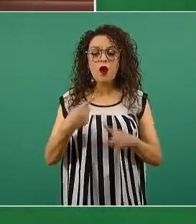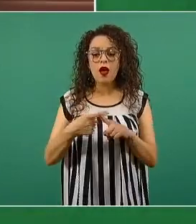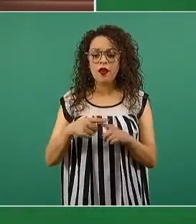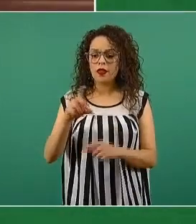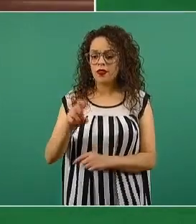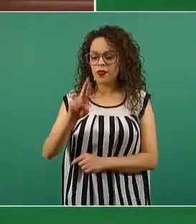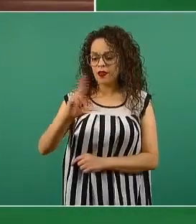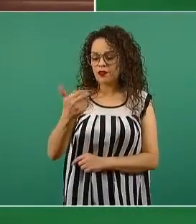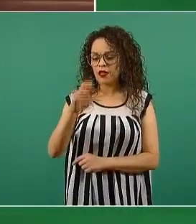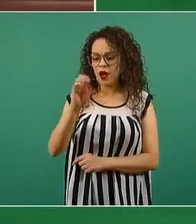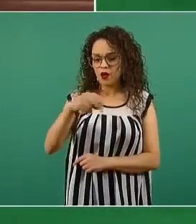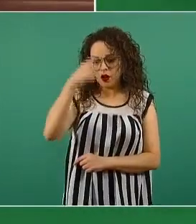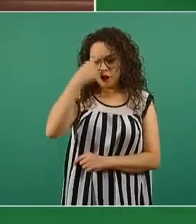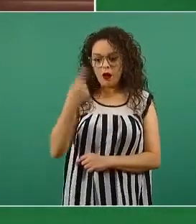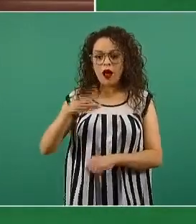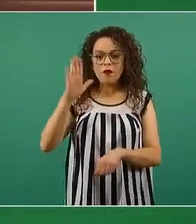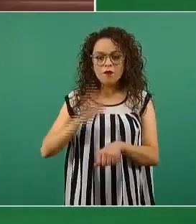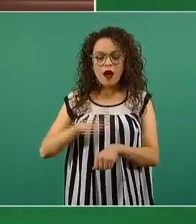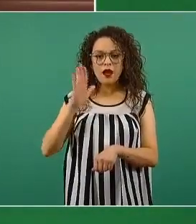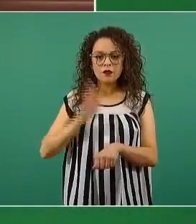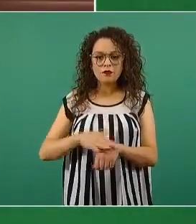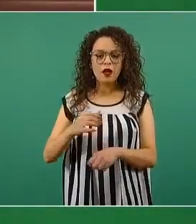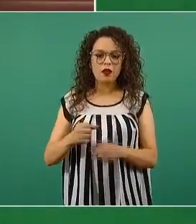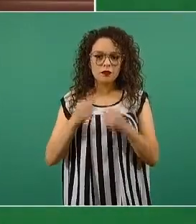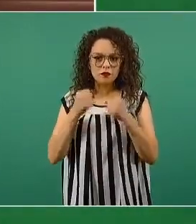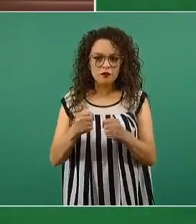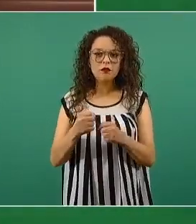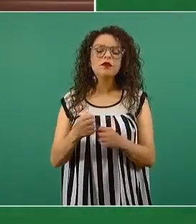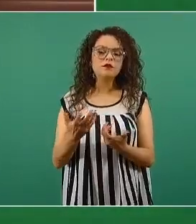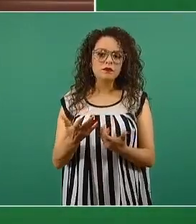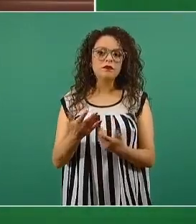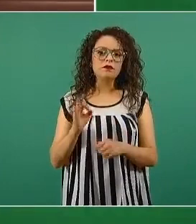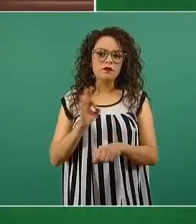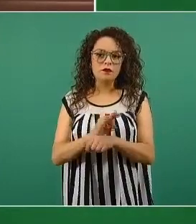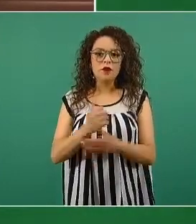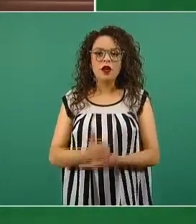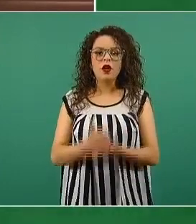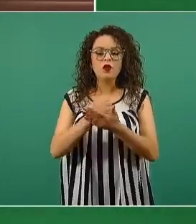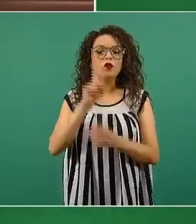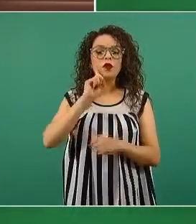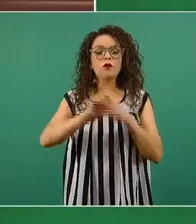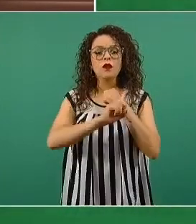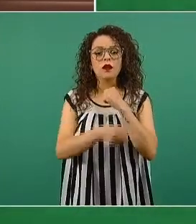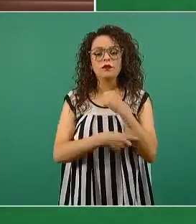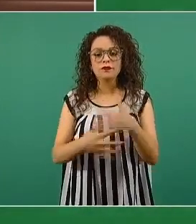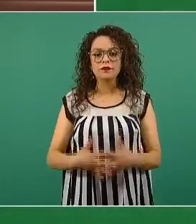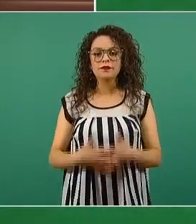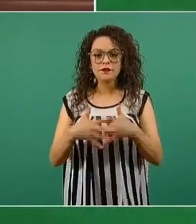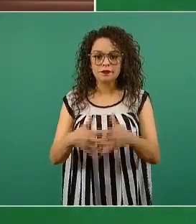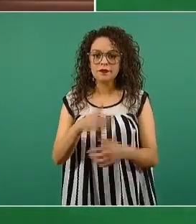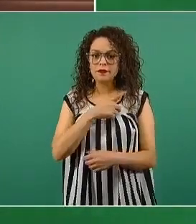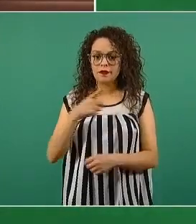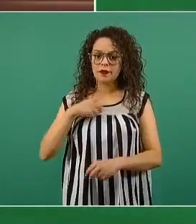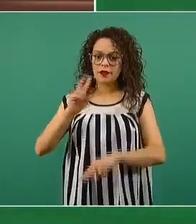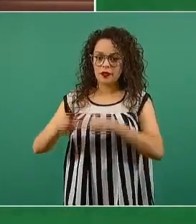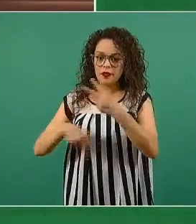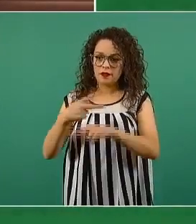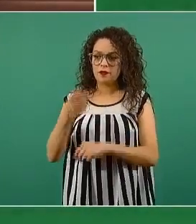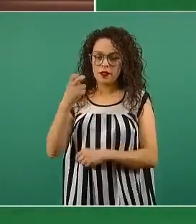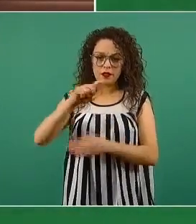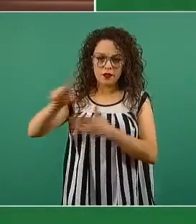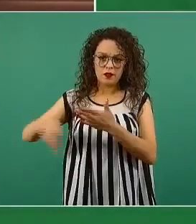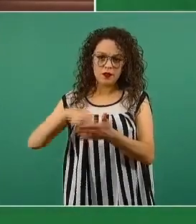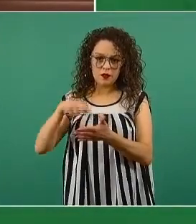para seguir reforzando este punto e invitar a todas las mujeres embarazadas que acudan al sitio de vacunación cuando se